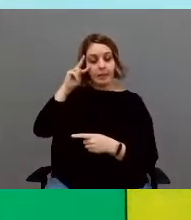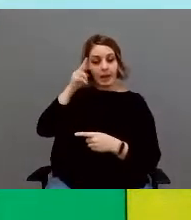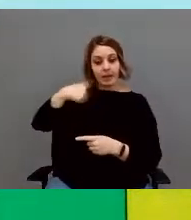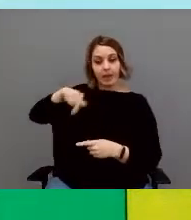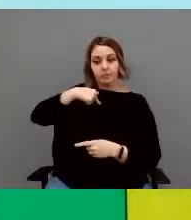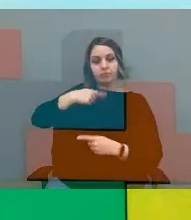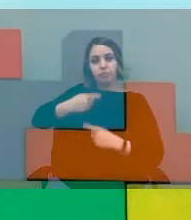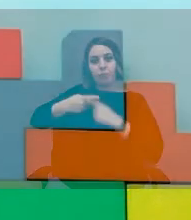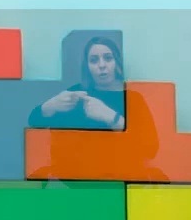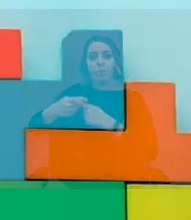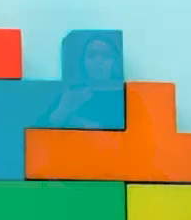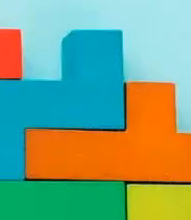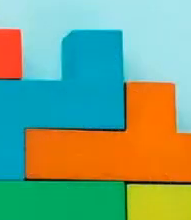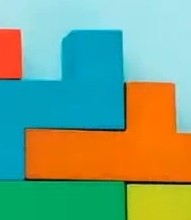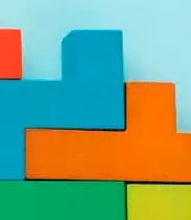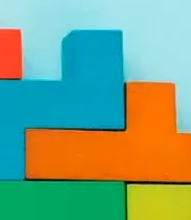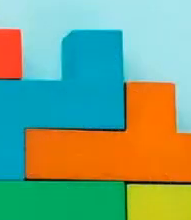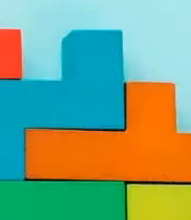experiencia con vosotros.